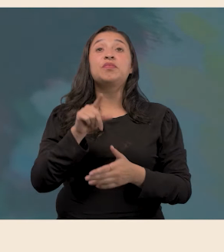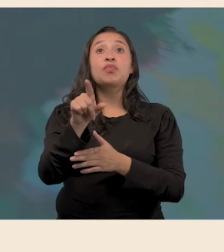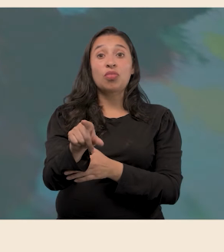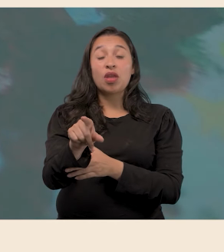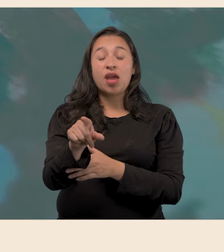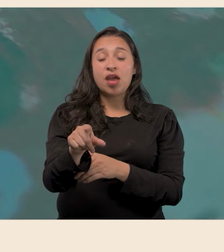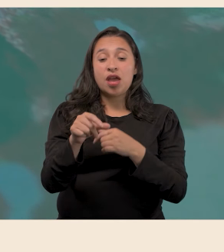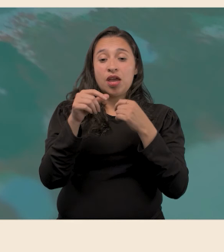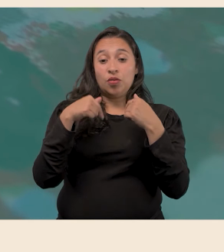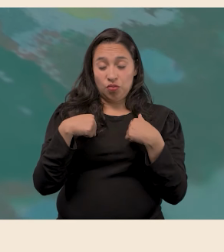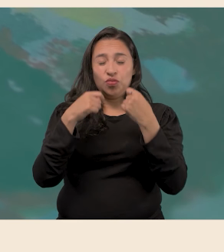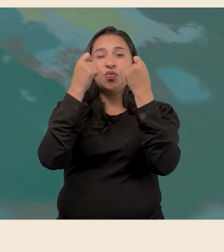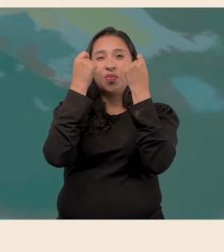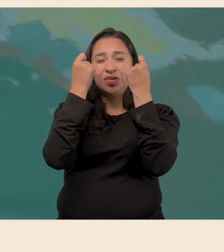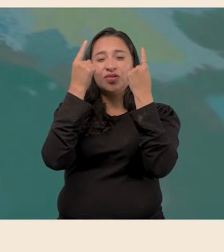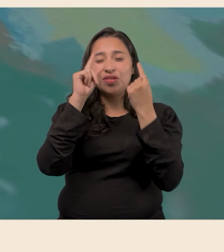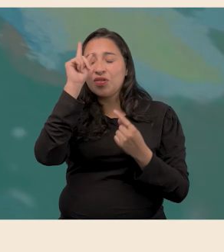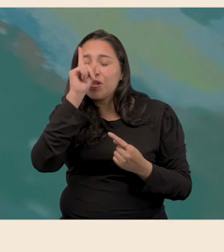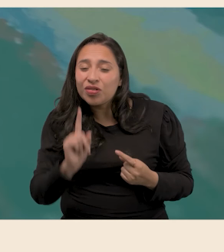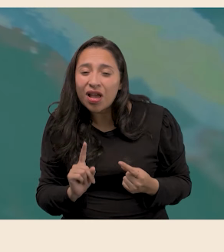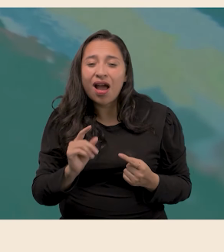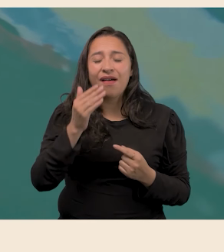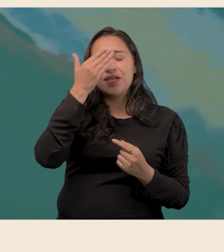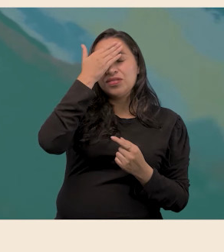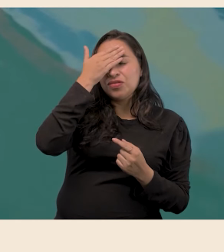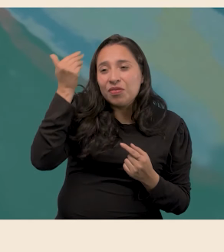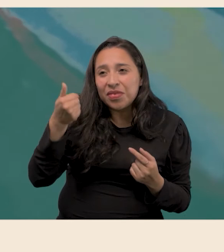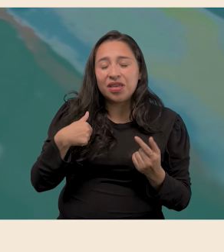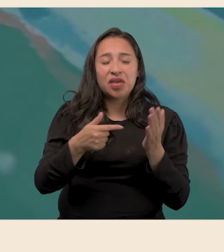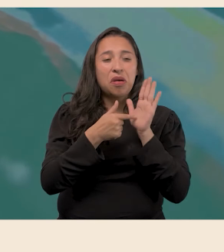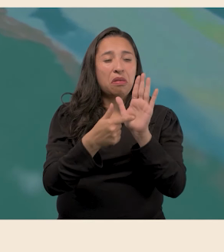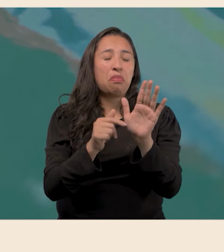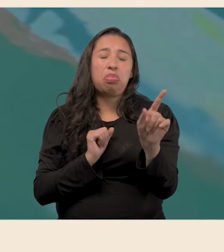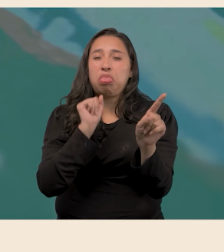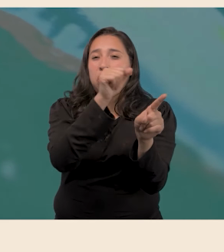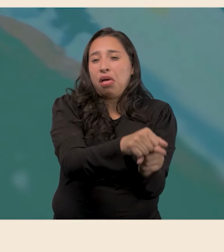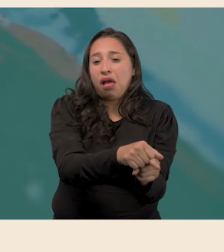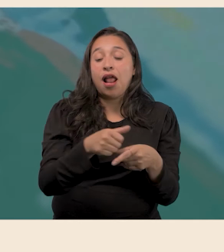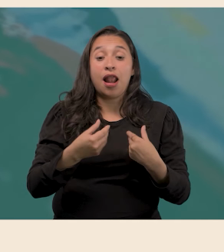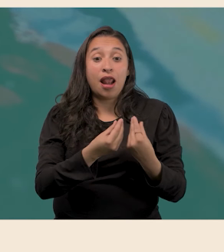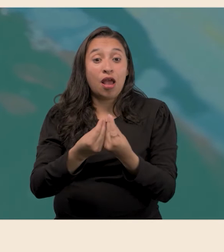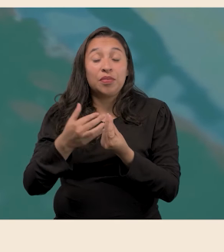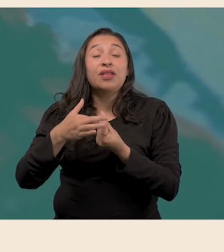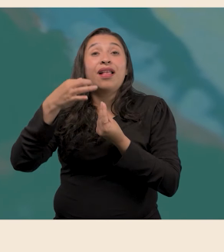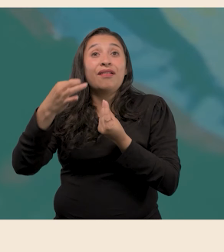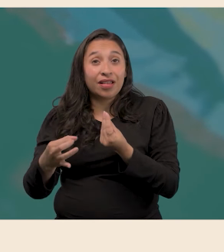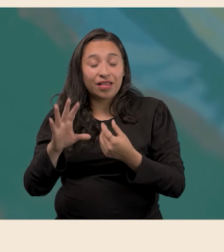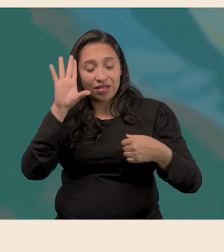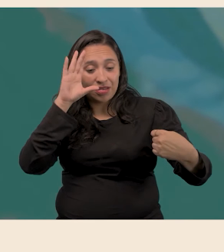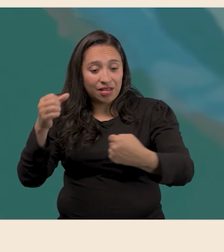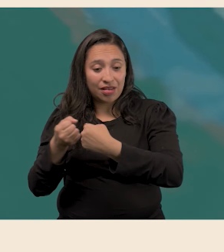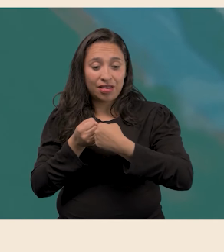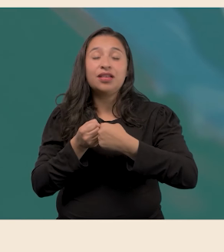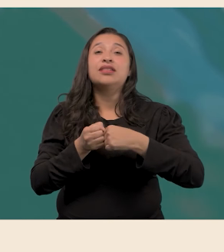Desde la comprensión de aquello que no se sabe, se olvida o se invisibiliza, la Comisión de la Verdad, en alianza